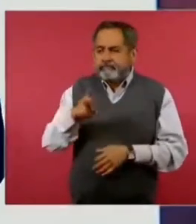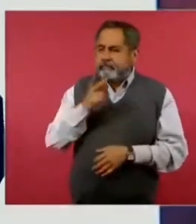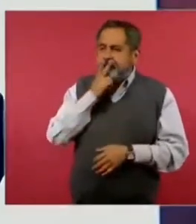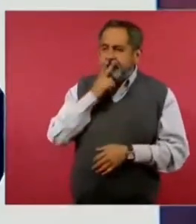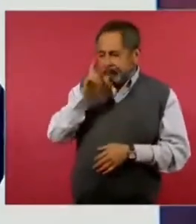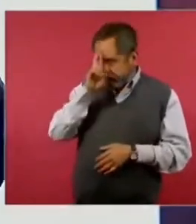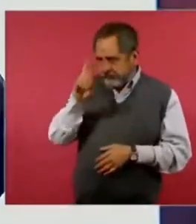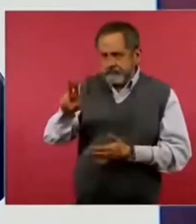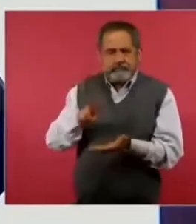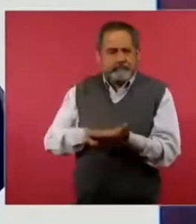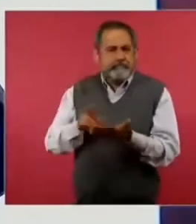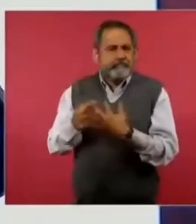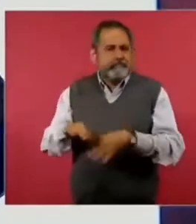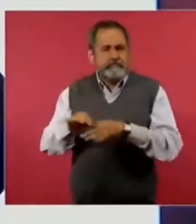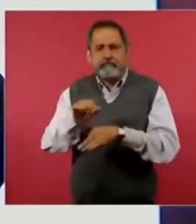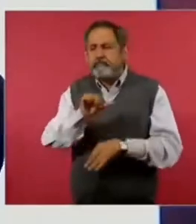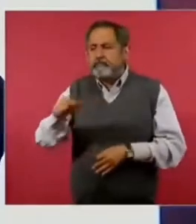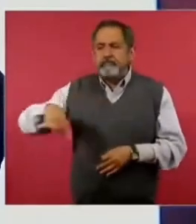maestros.